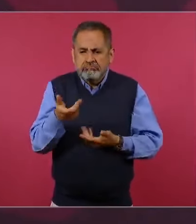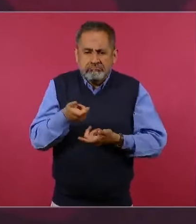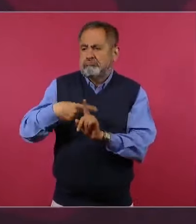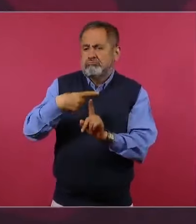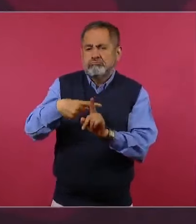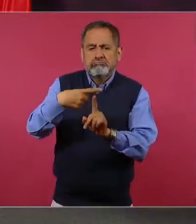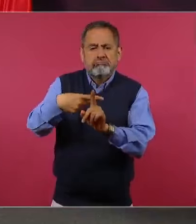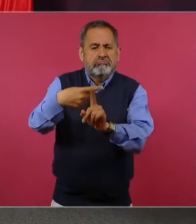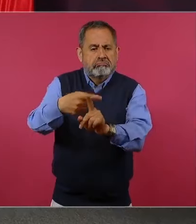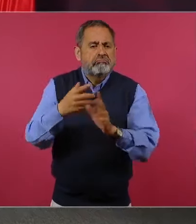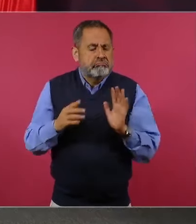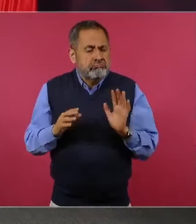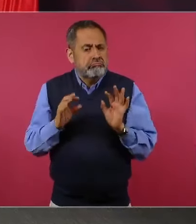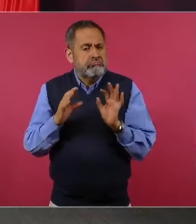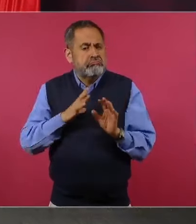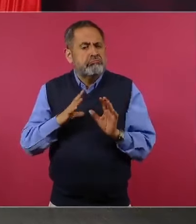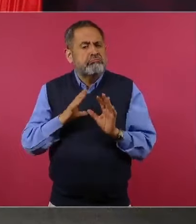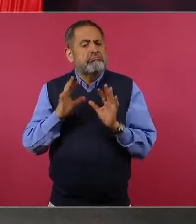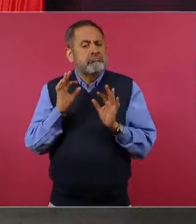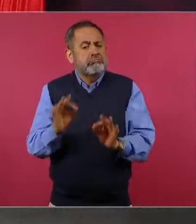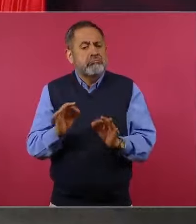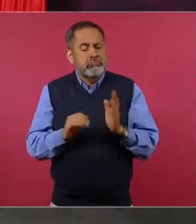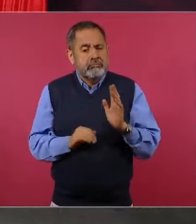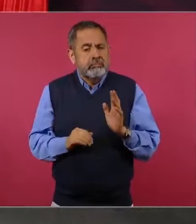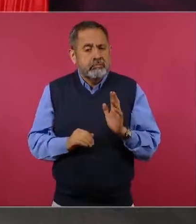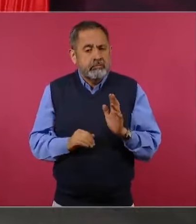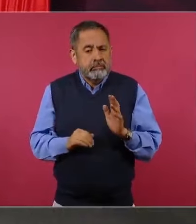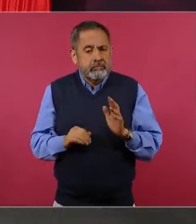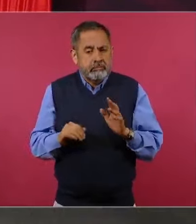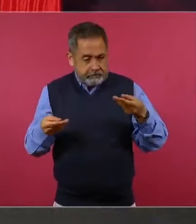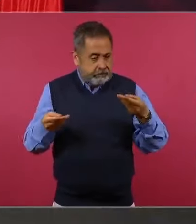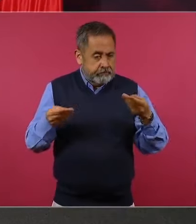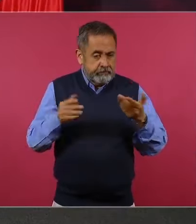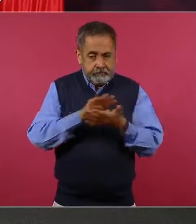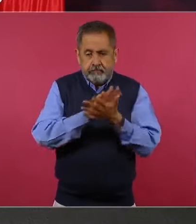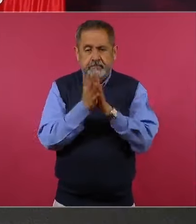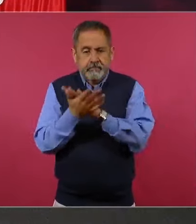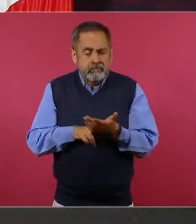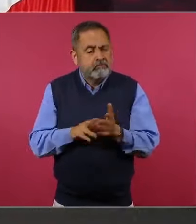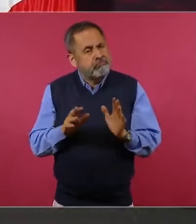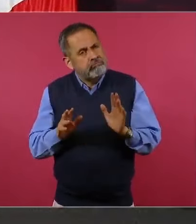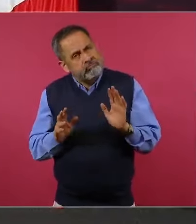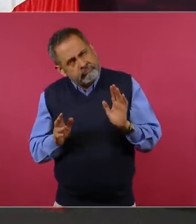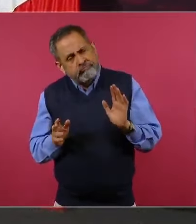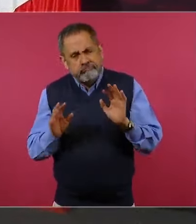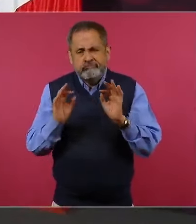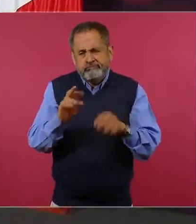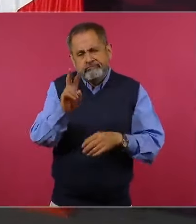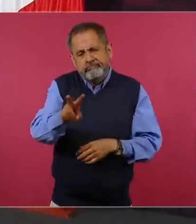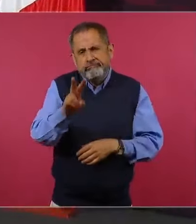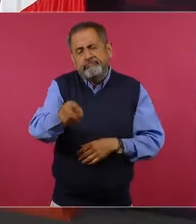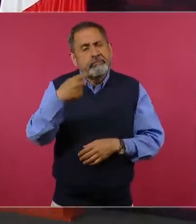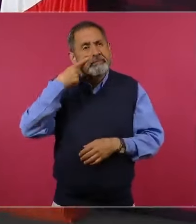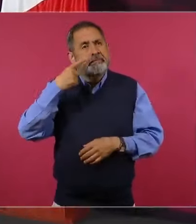mundo. En cuanto al tipo de cambio, en efecto, desde